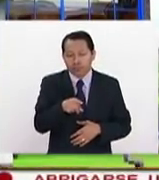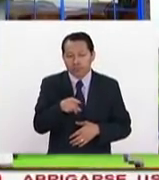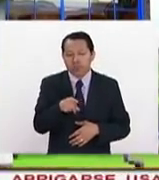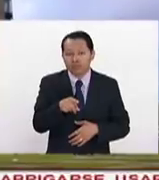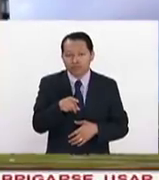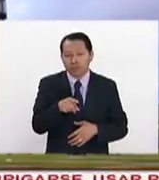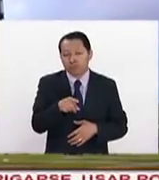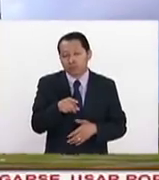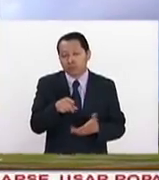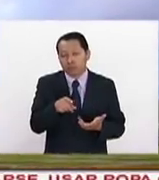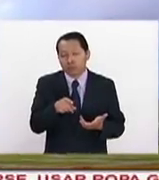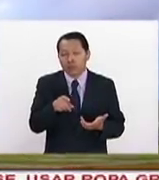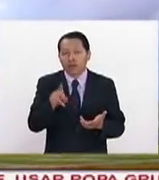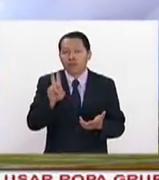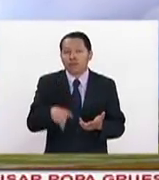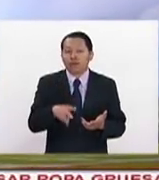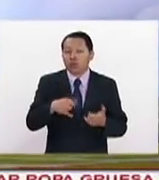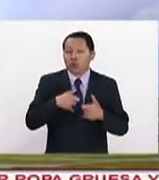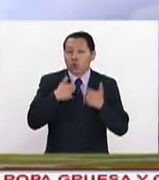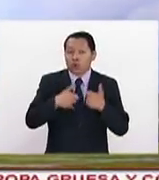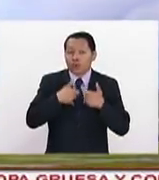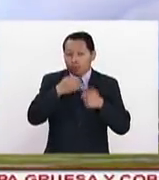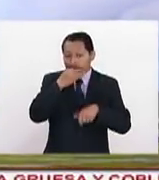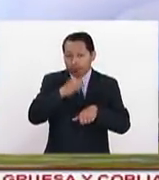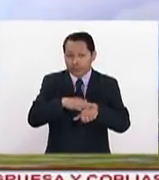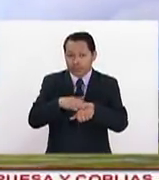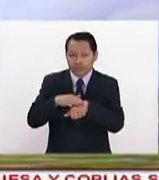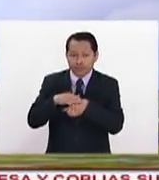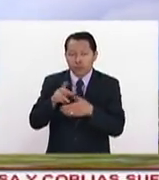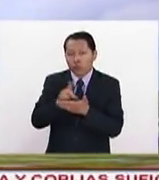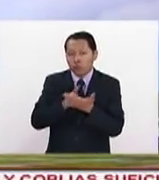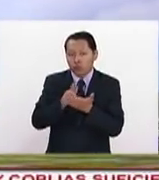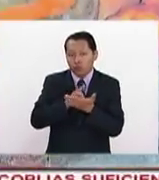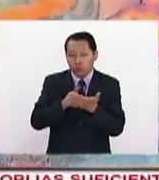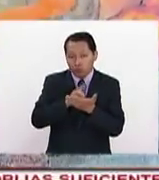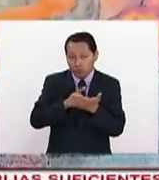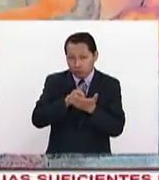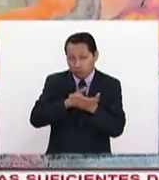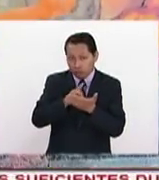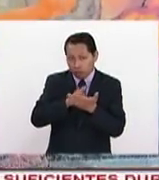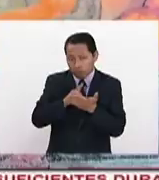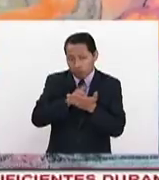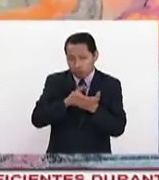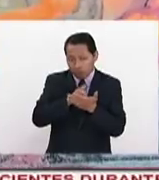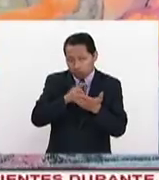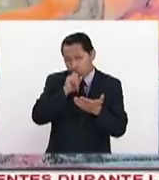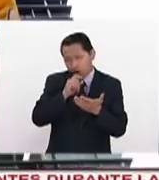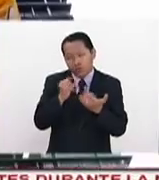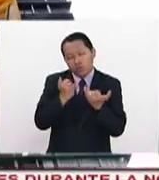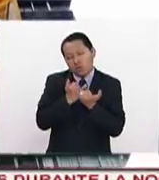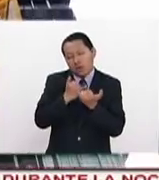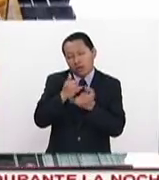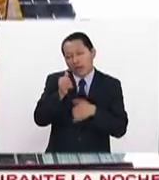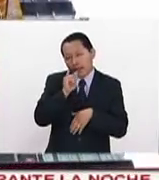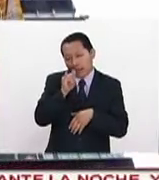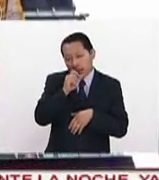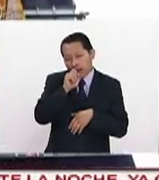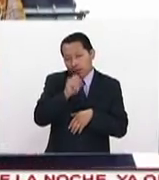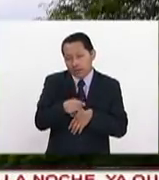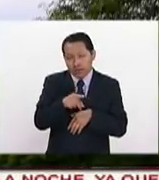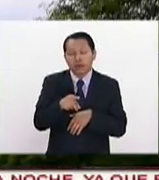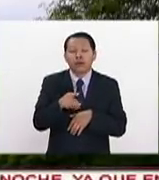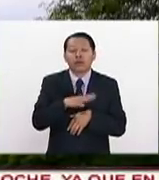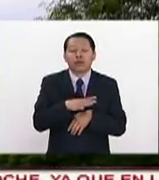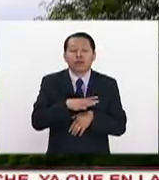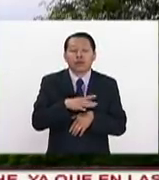ser, Omar, y que los jóvenes sepan que el consumo de las drogas, incluyendo por supuesto el alcohol, aunque es una droga